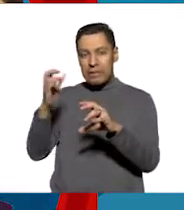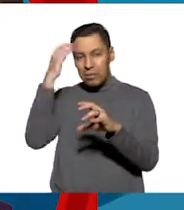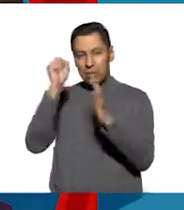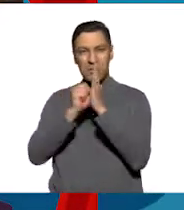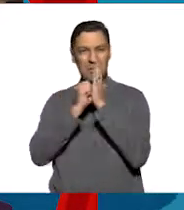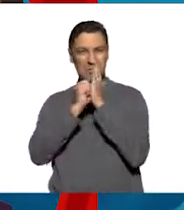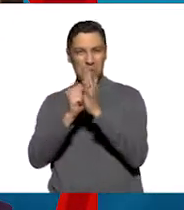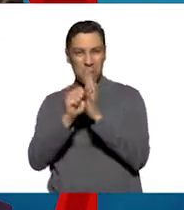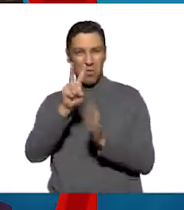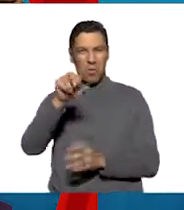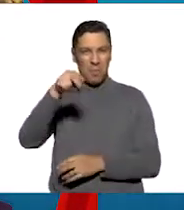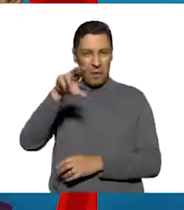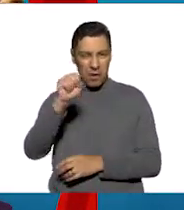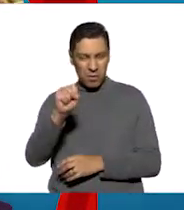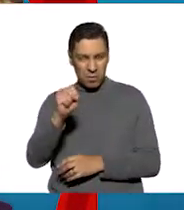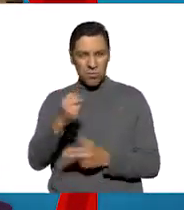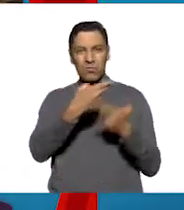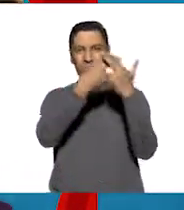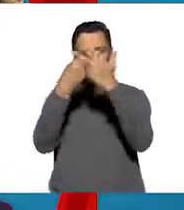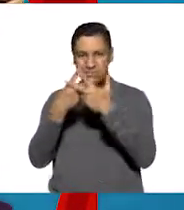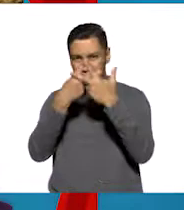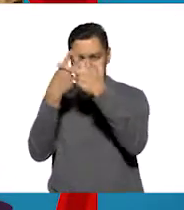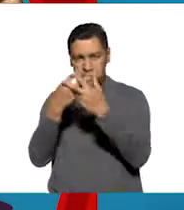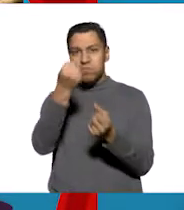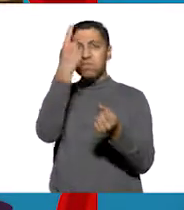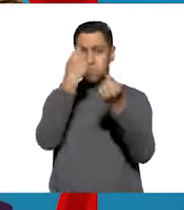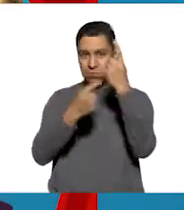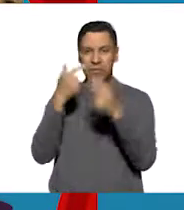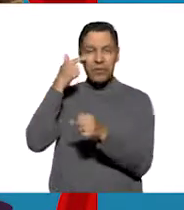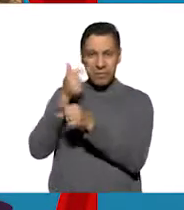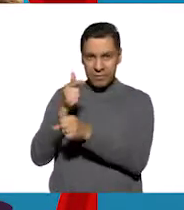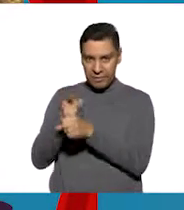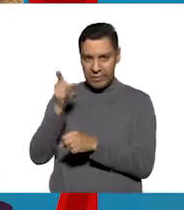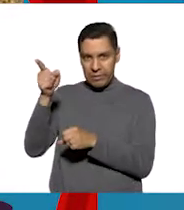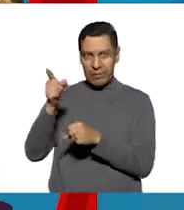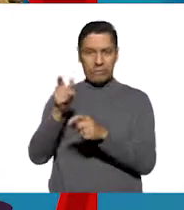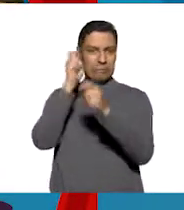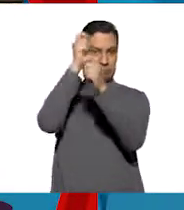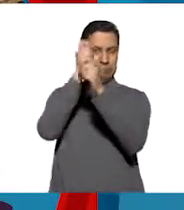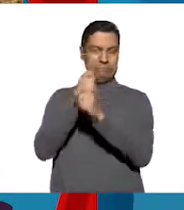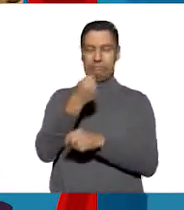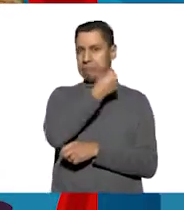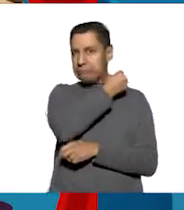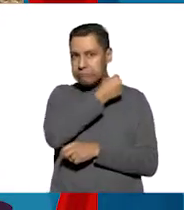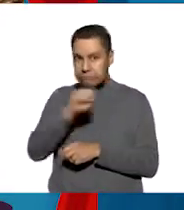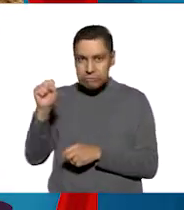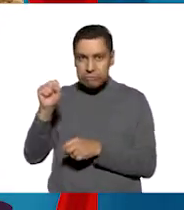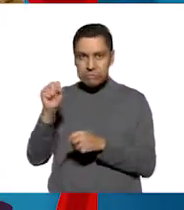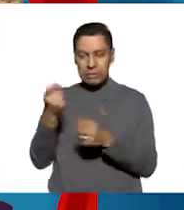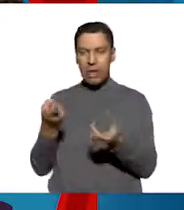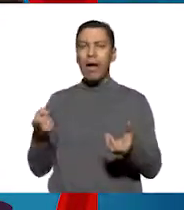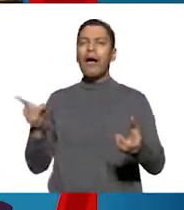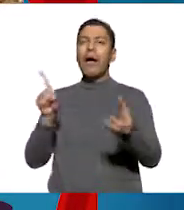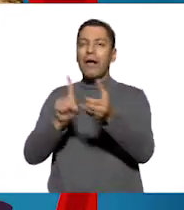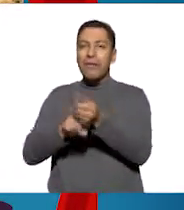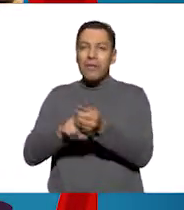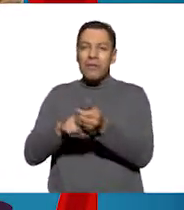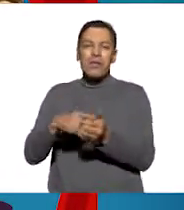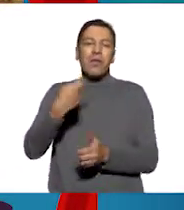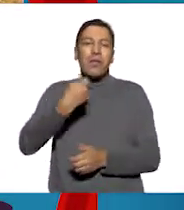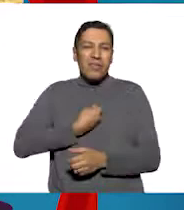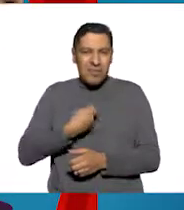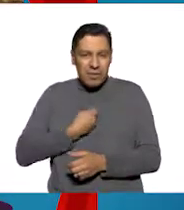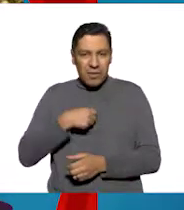de Venus y algunas estrellas. Es una obra maestra y además condensa mucho del pensamiento